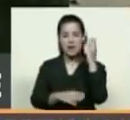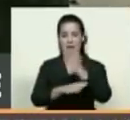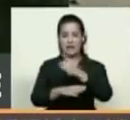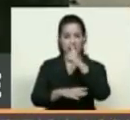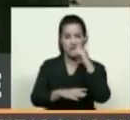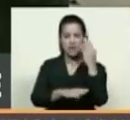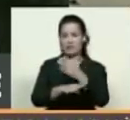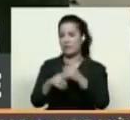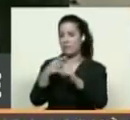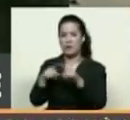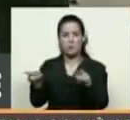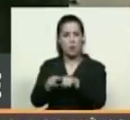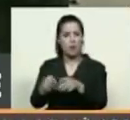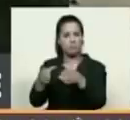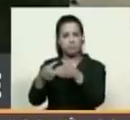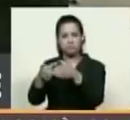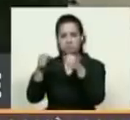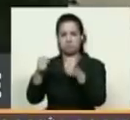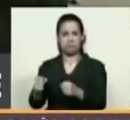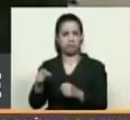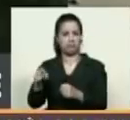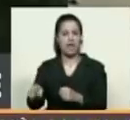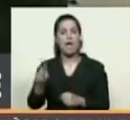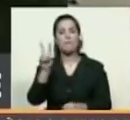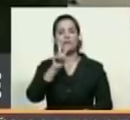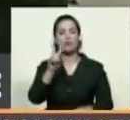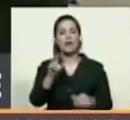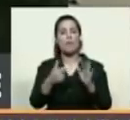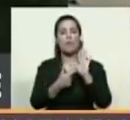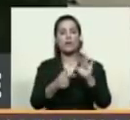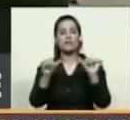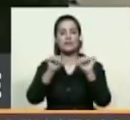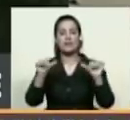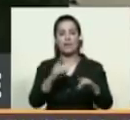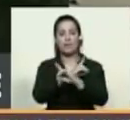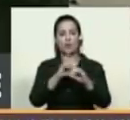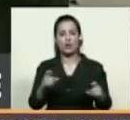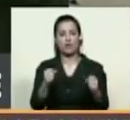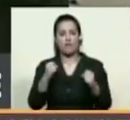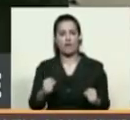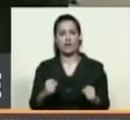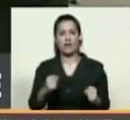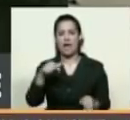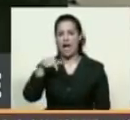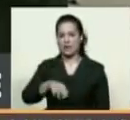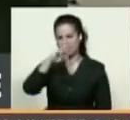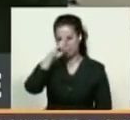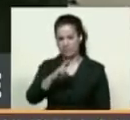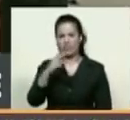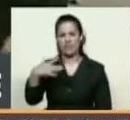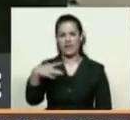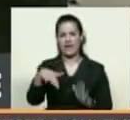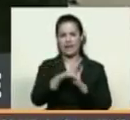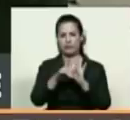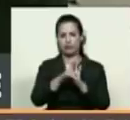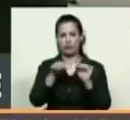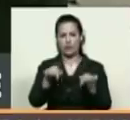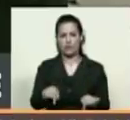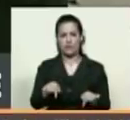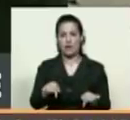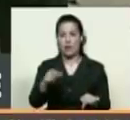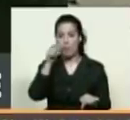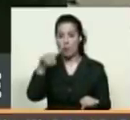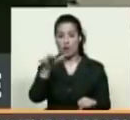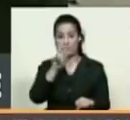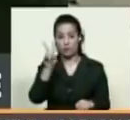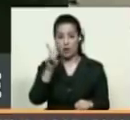está. Venezuela demuestra que su sistema democrático es vigoroso, que su Estado de Derecho es consolidado, y aquí está el pueblo de